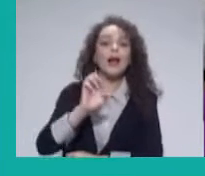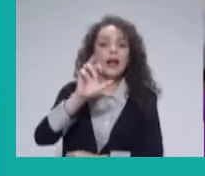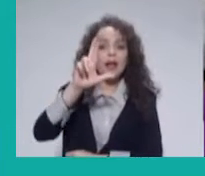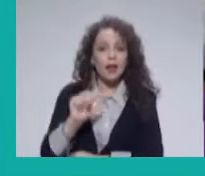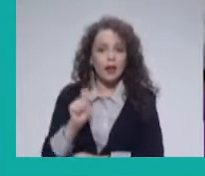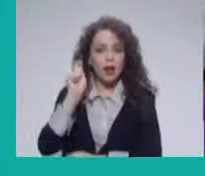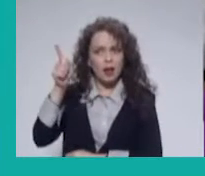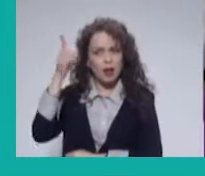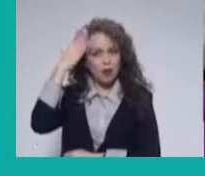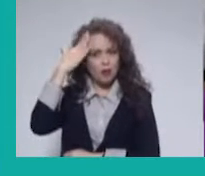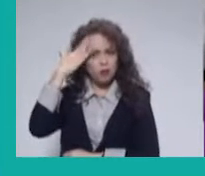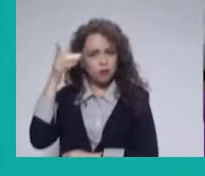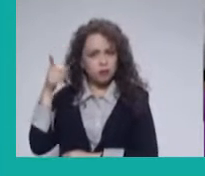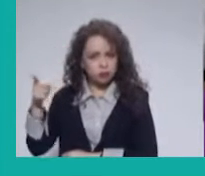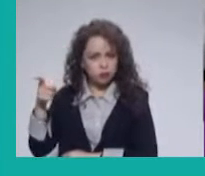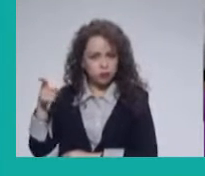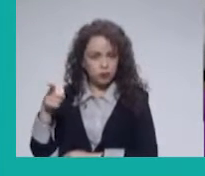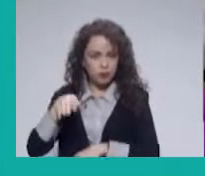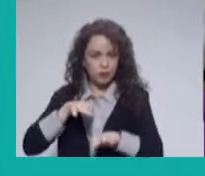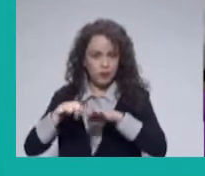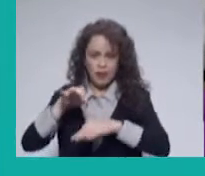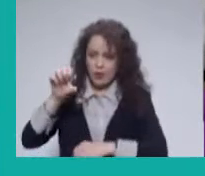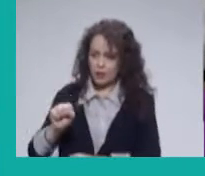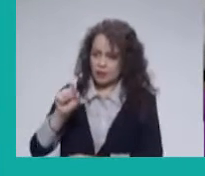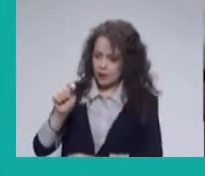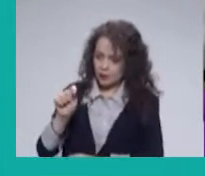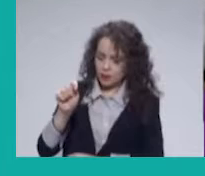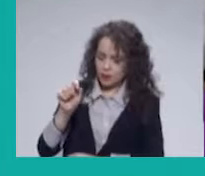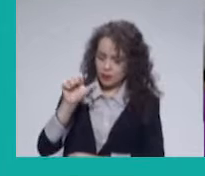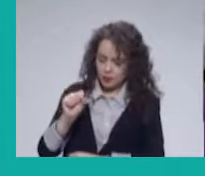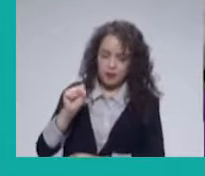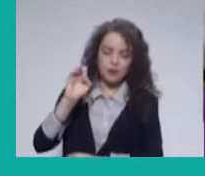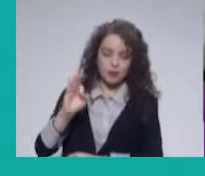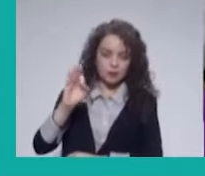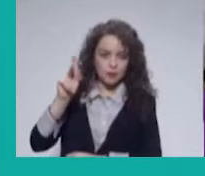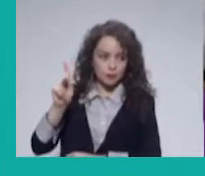Secretaría de la Función Pública en marzo de este año